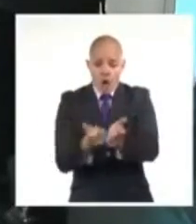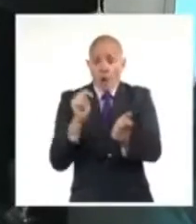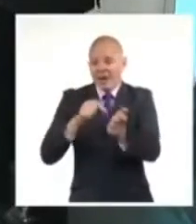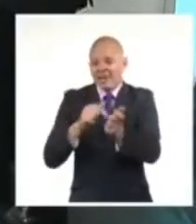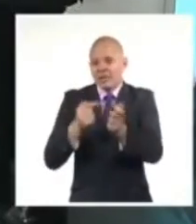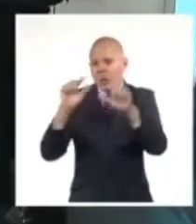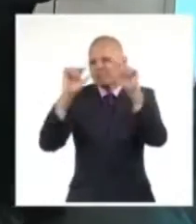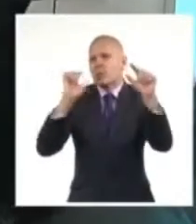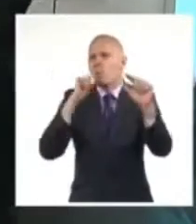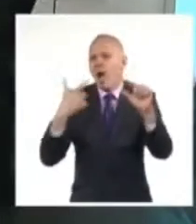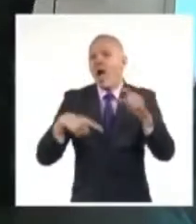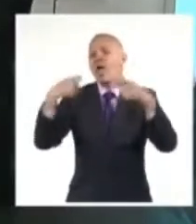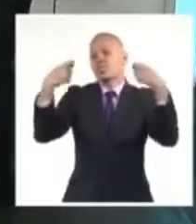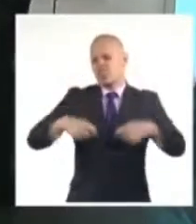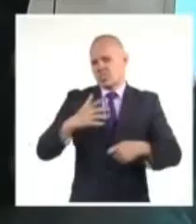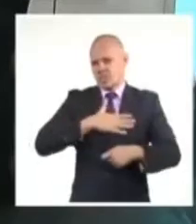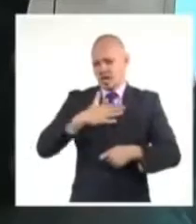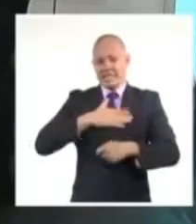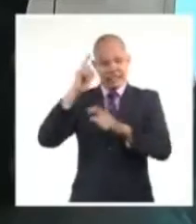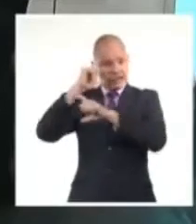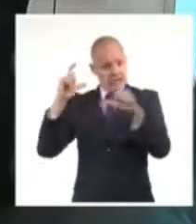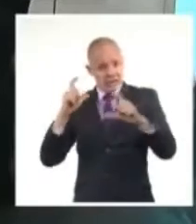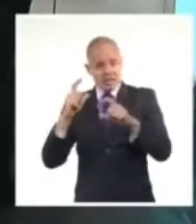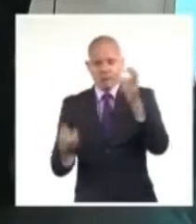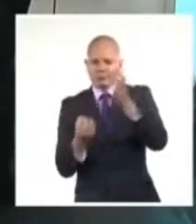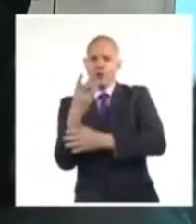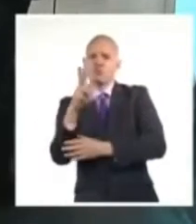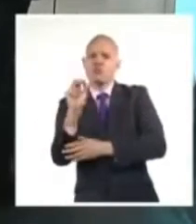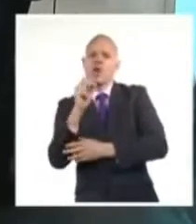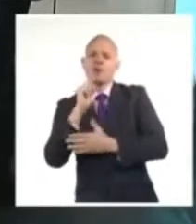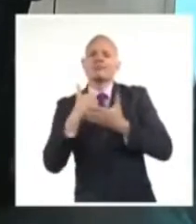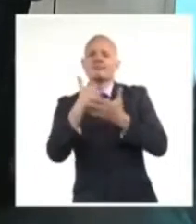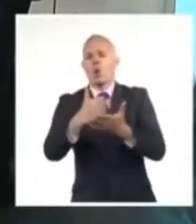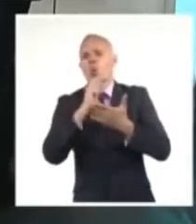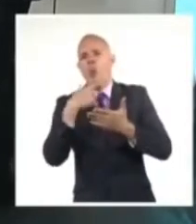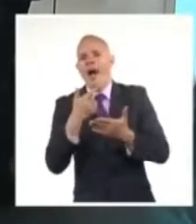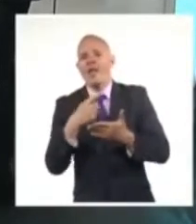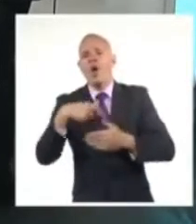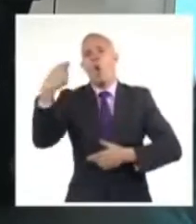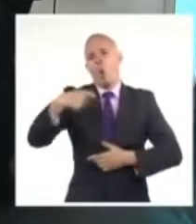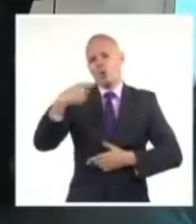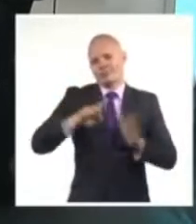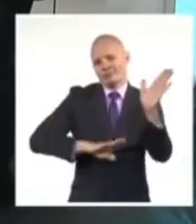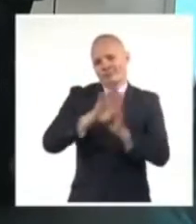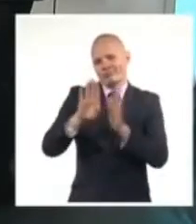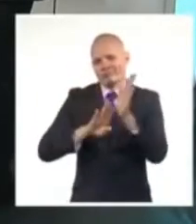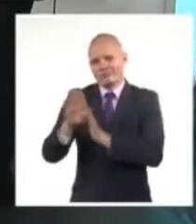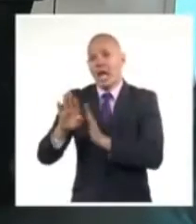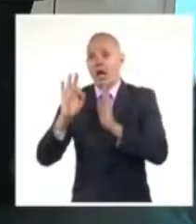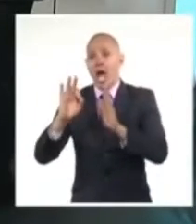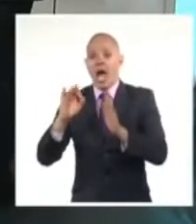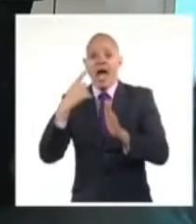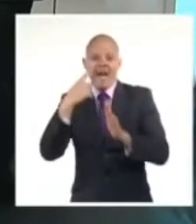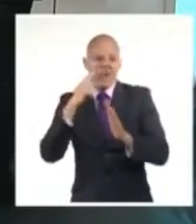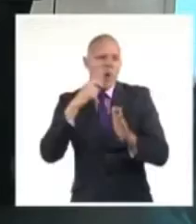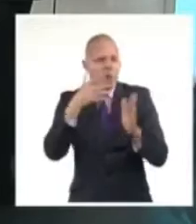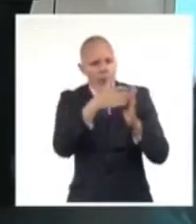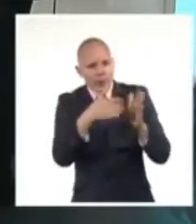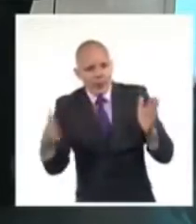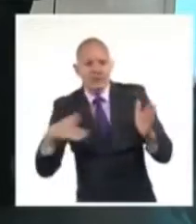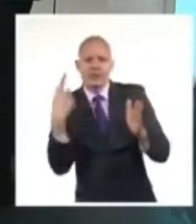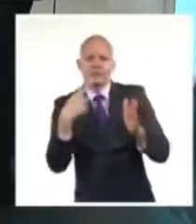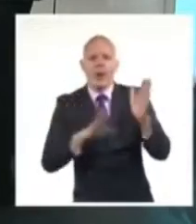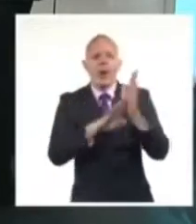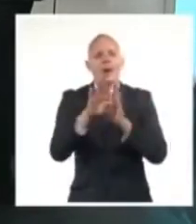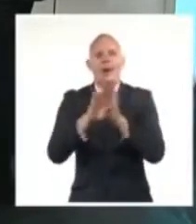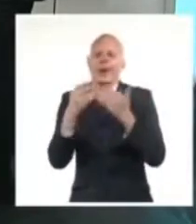tema, Derecho, Ciencia e Innovación al servicio de la justicia. Por lo tanto, vamos a evaluar cuánto hemos hecho desde la ciencia, de la investigación, desde el derecho,